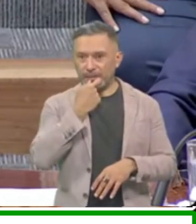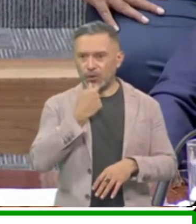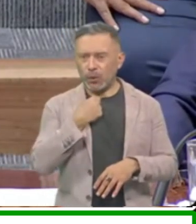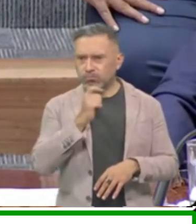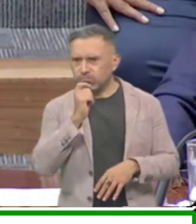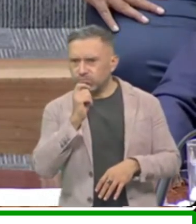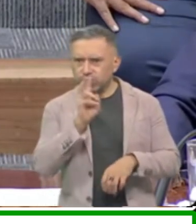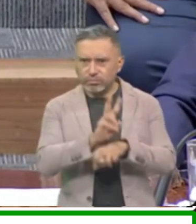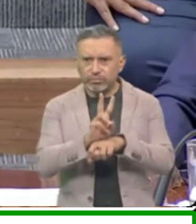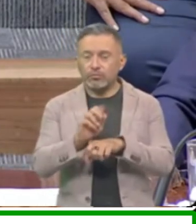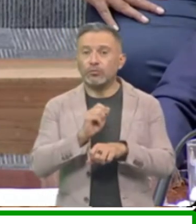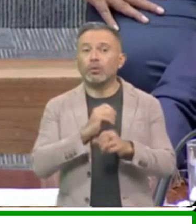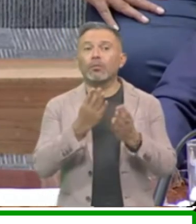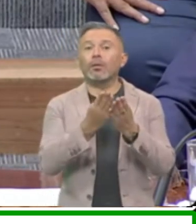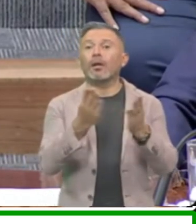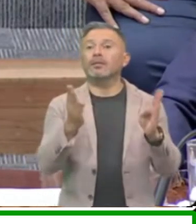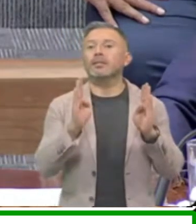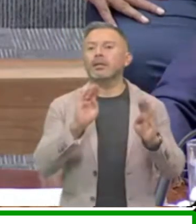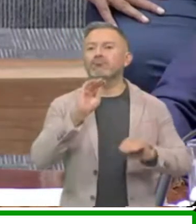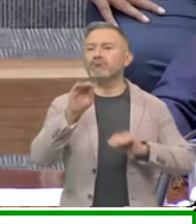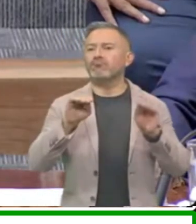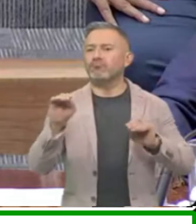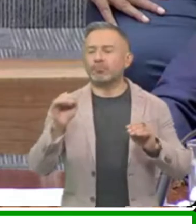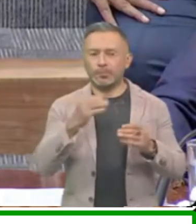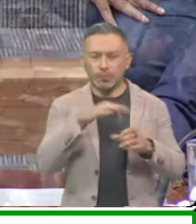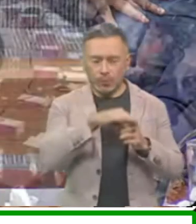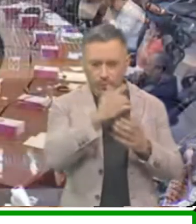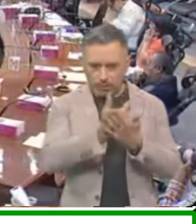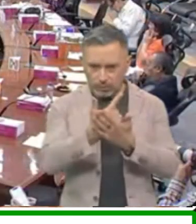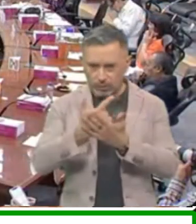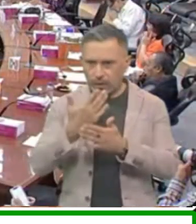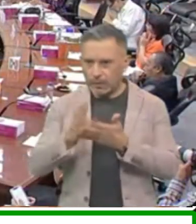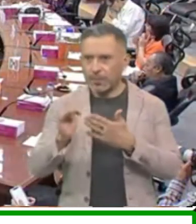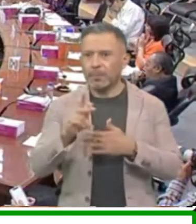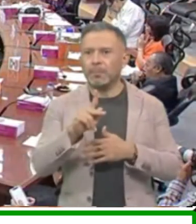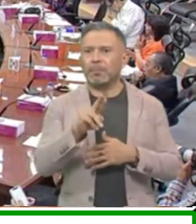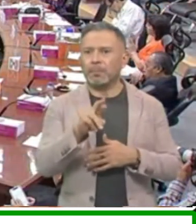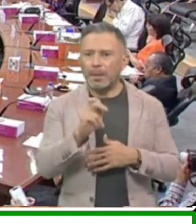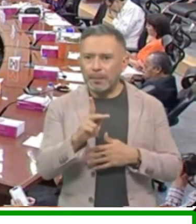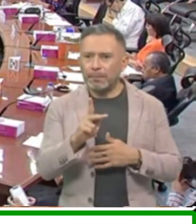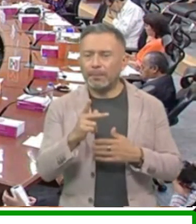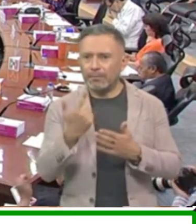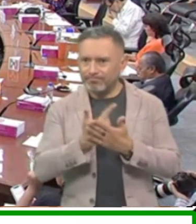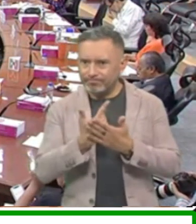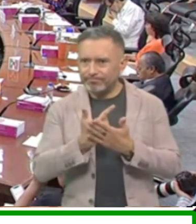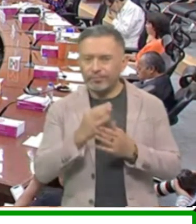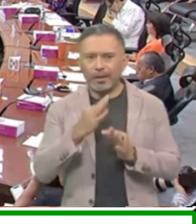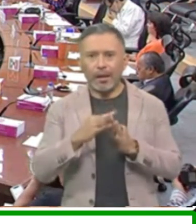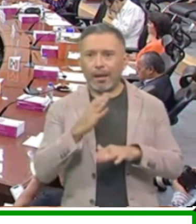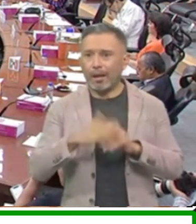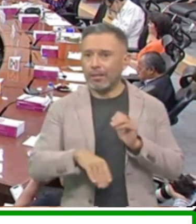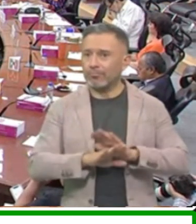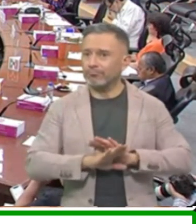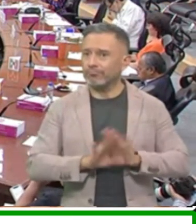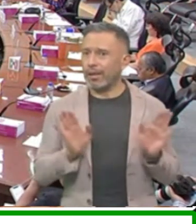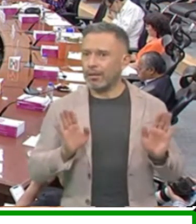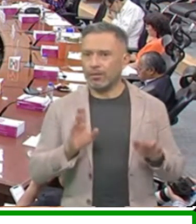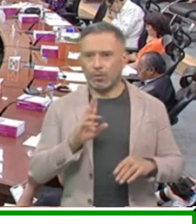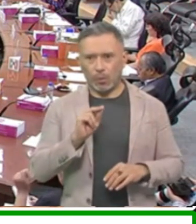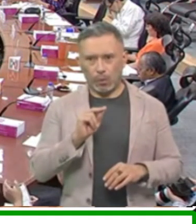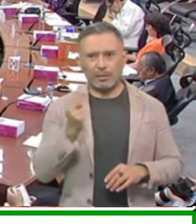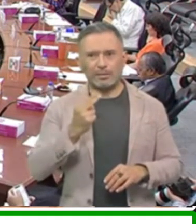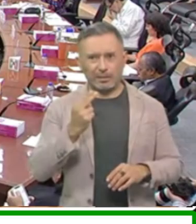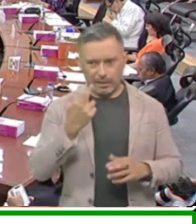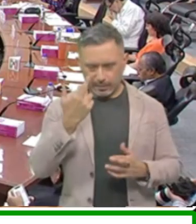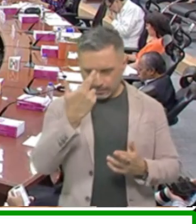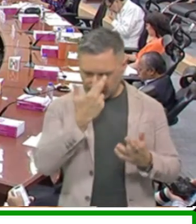las casillas, el ser árbitro no es solo realizar los conteos y el PREP y lo que fuera el conteo. Tendremos que hacer una evaluación